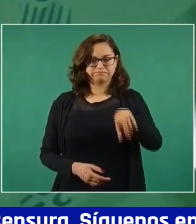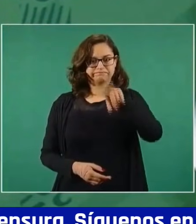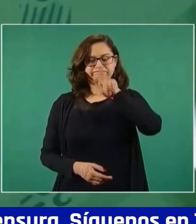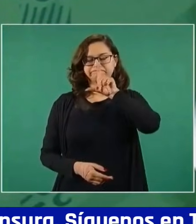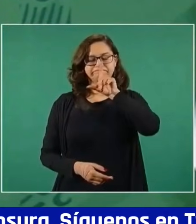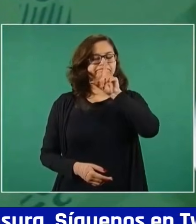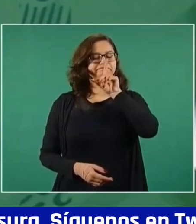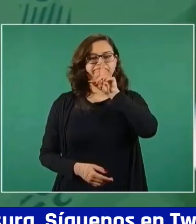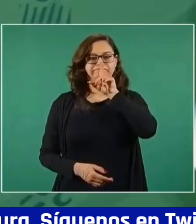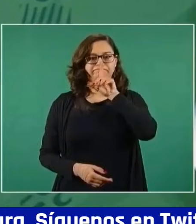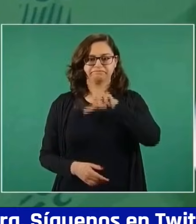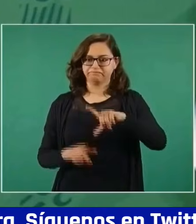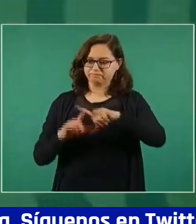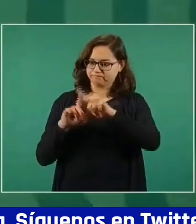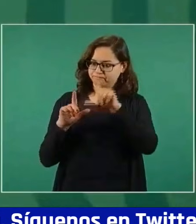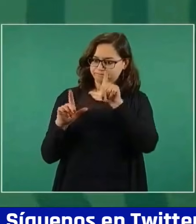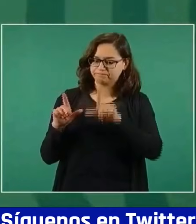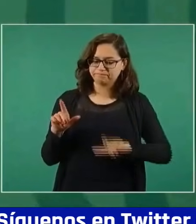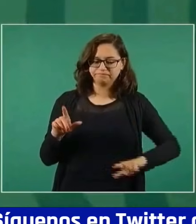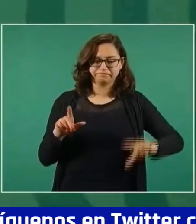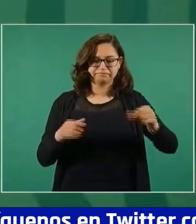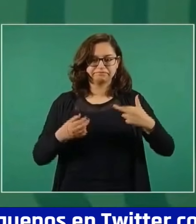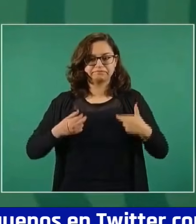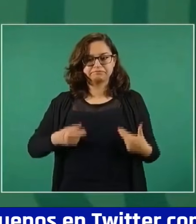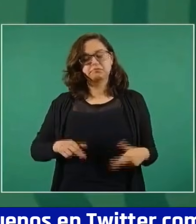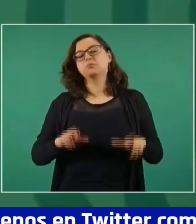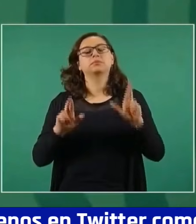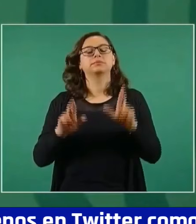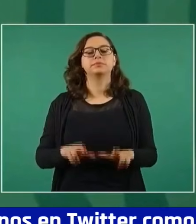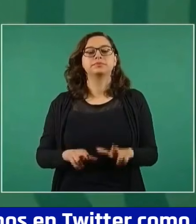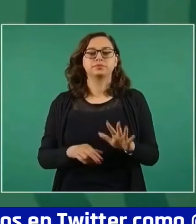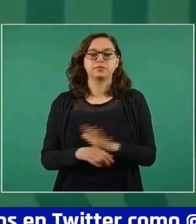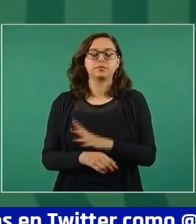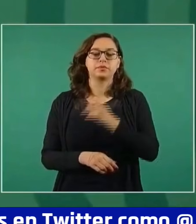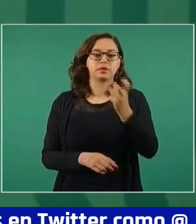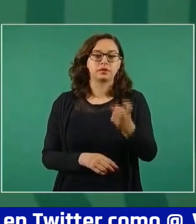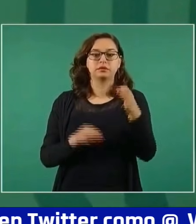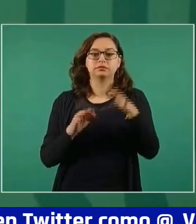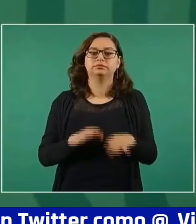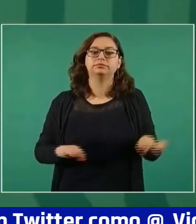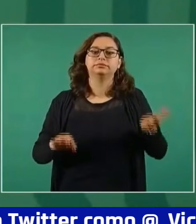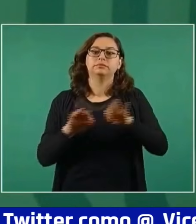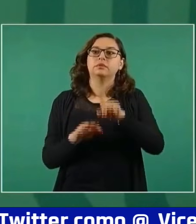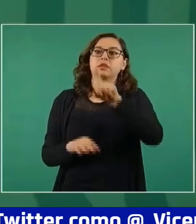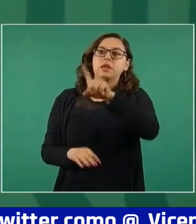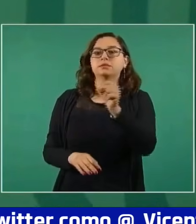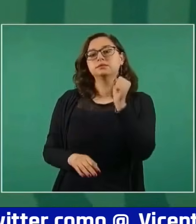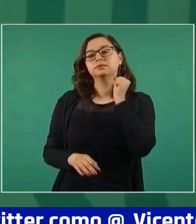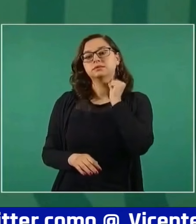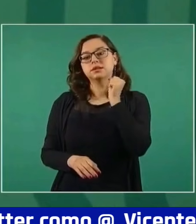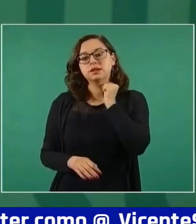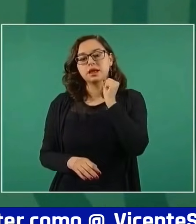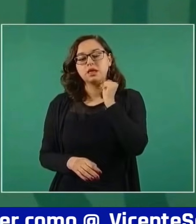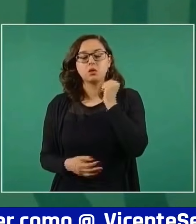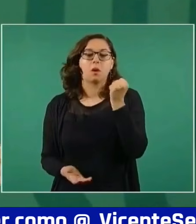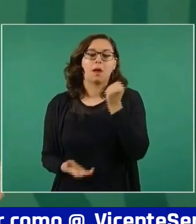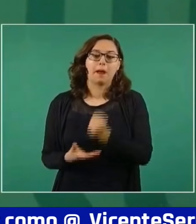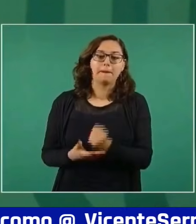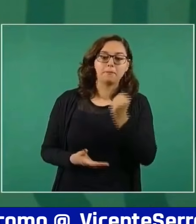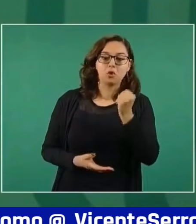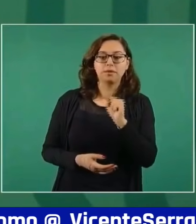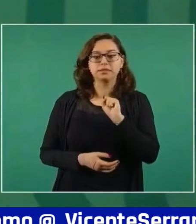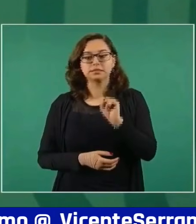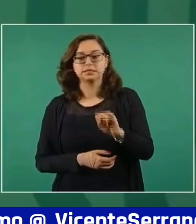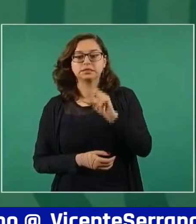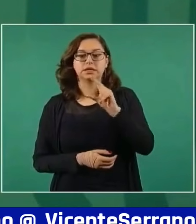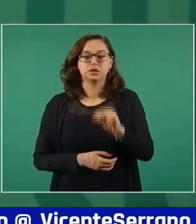se requiere la autorización del Senado. Representan a